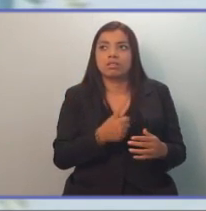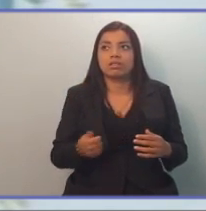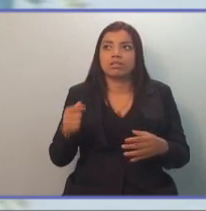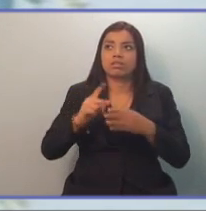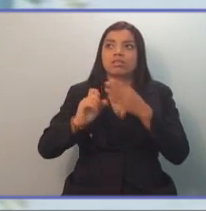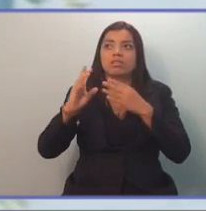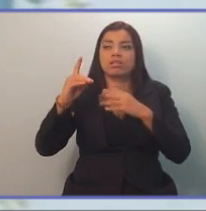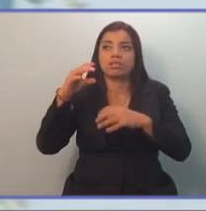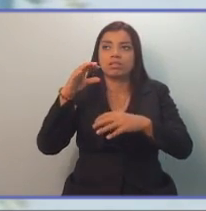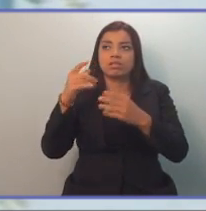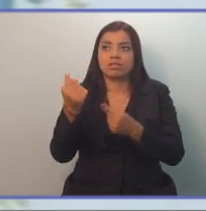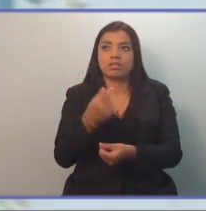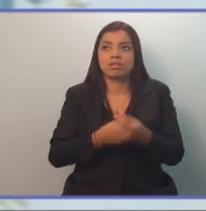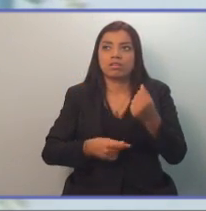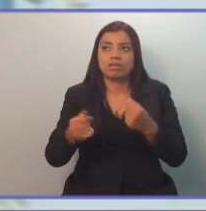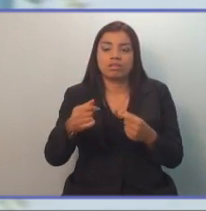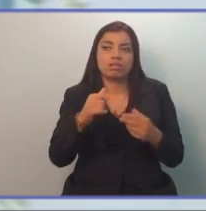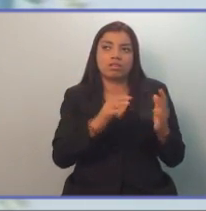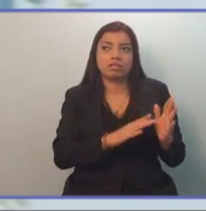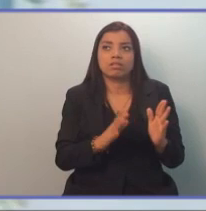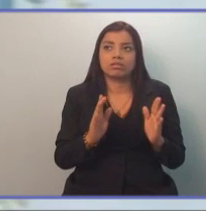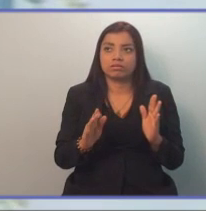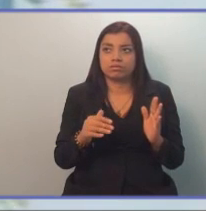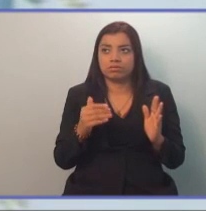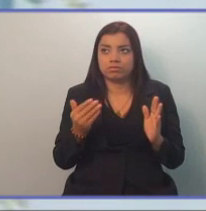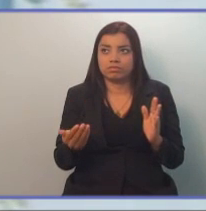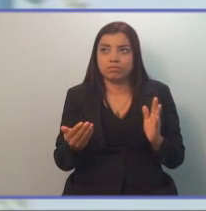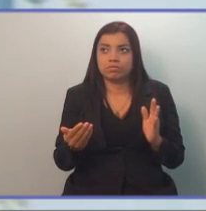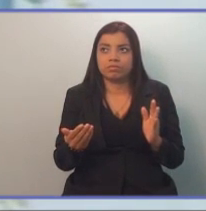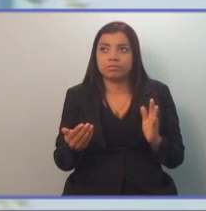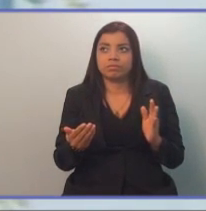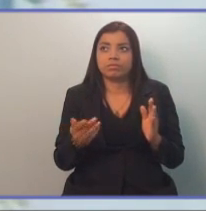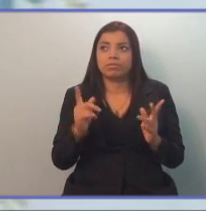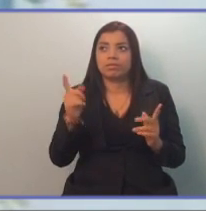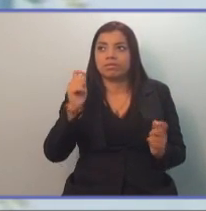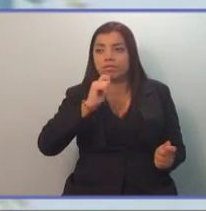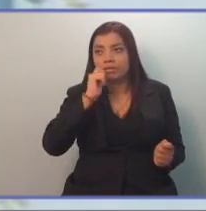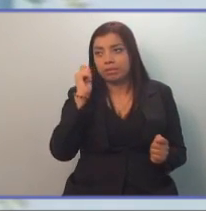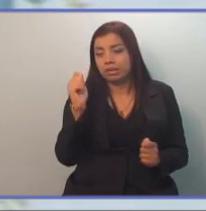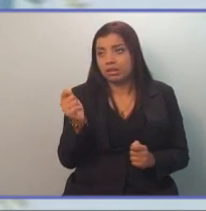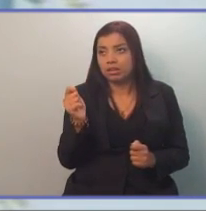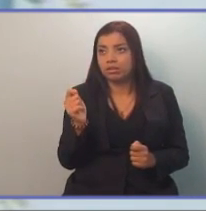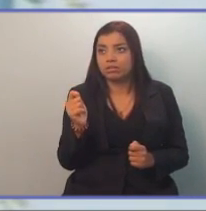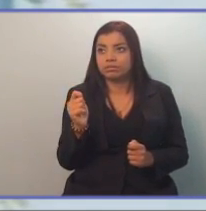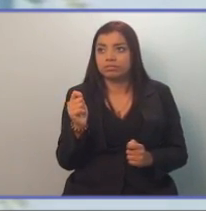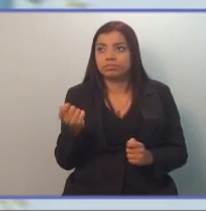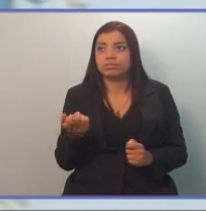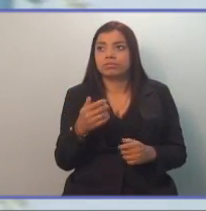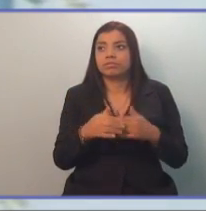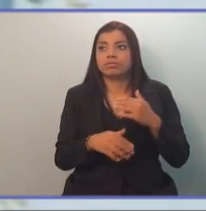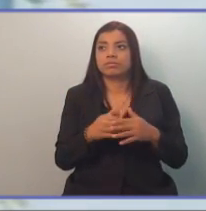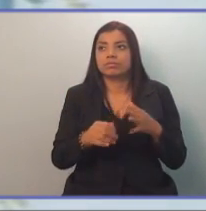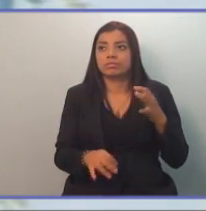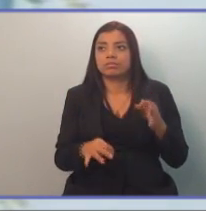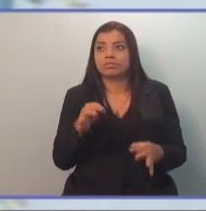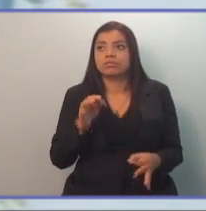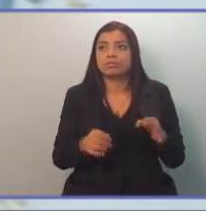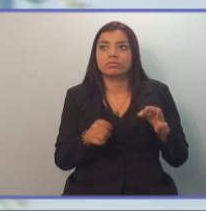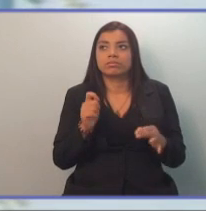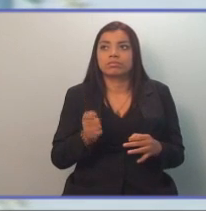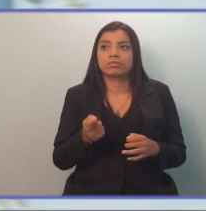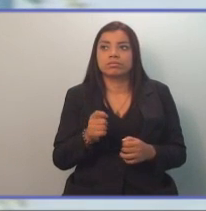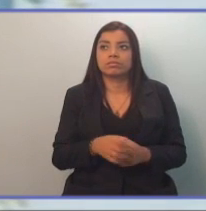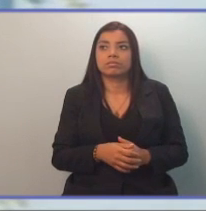que habla de que el principal puede ser demandado en sede judicial, y había un contrato